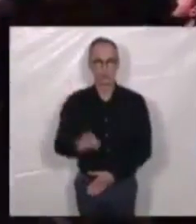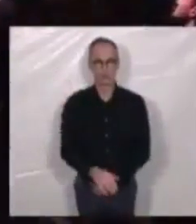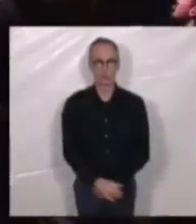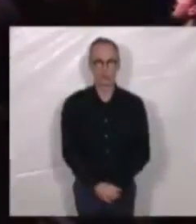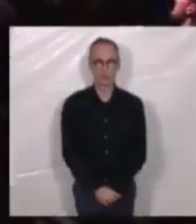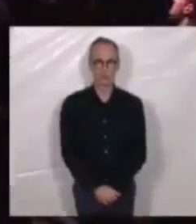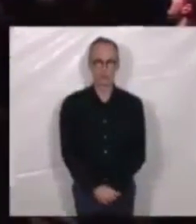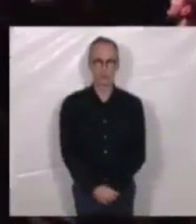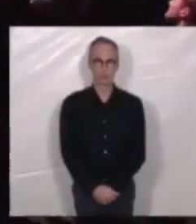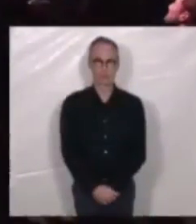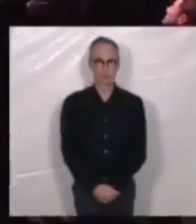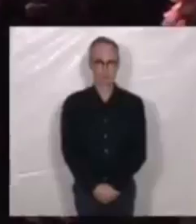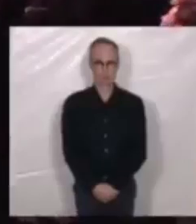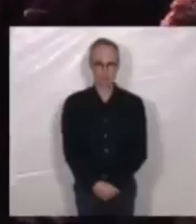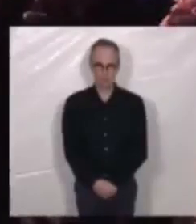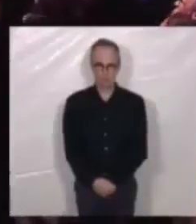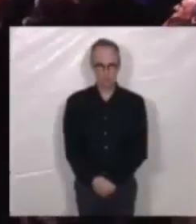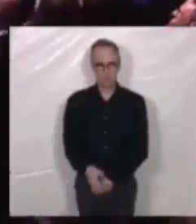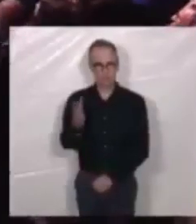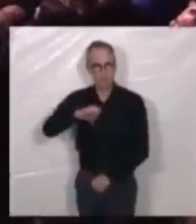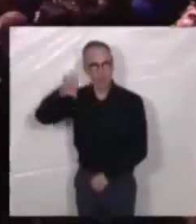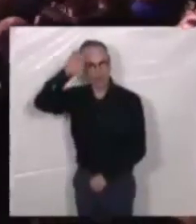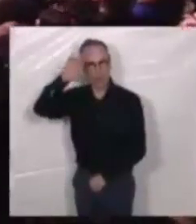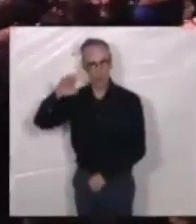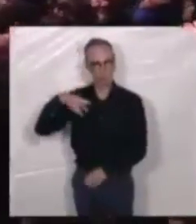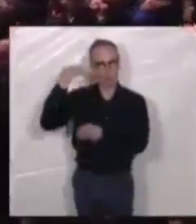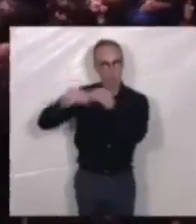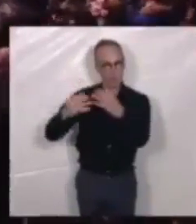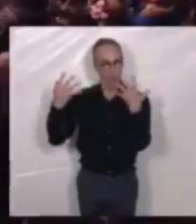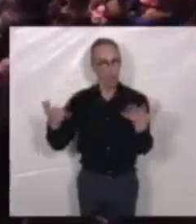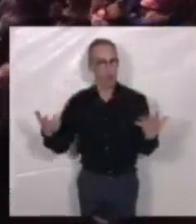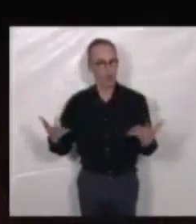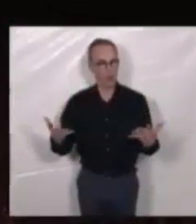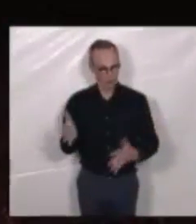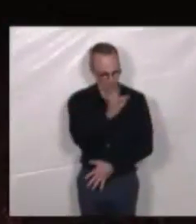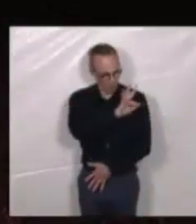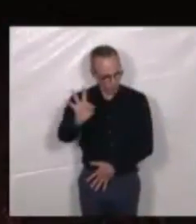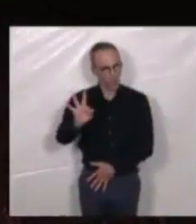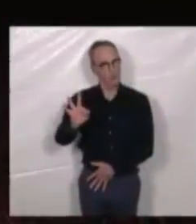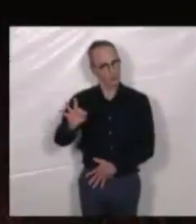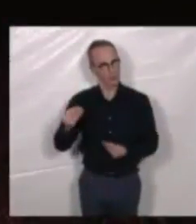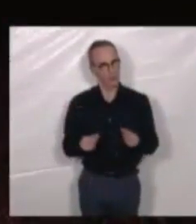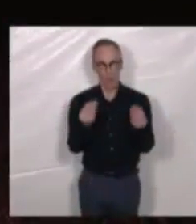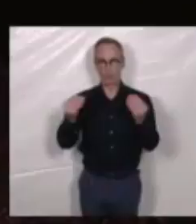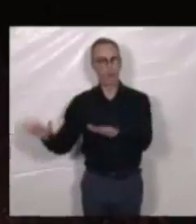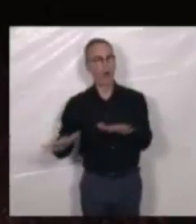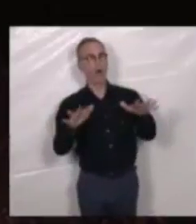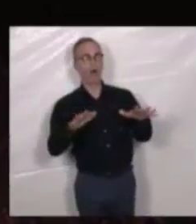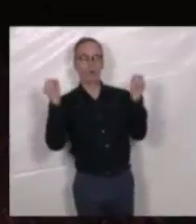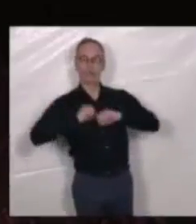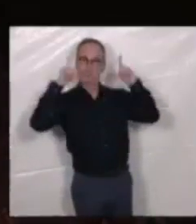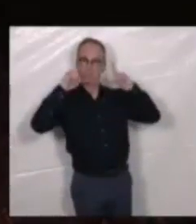y la de abstención de 25.44%. La más alta de las elecciones presidenciales francesas de al menos las dos últimas